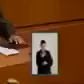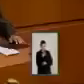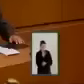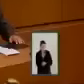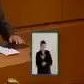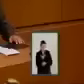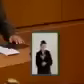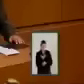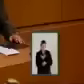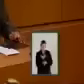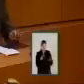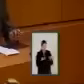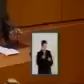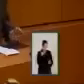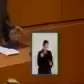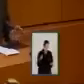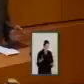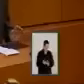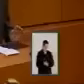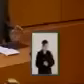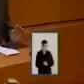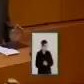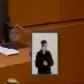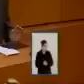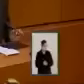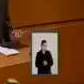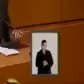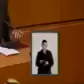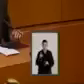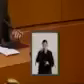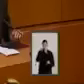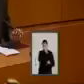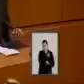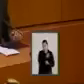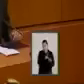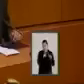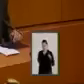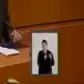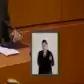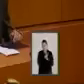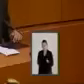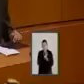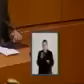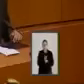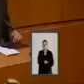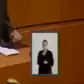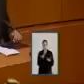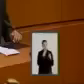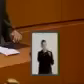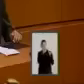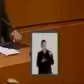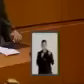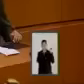12. 12. Sin duda que es complicado lo que está pasando en el país.